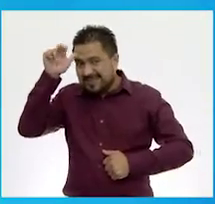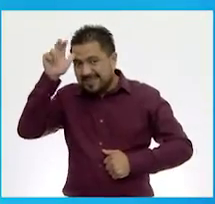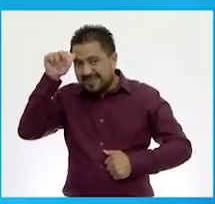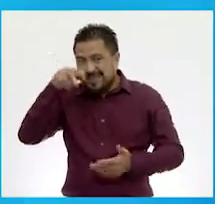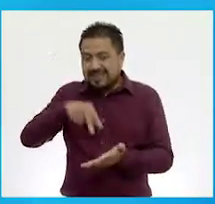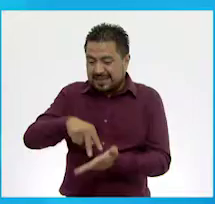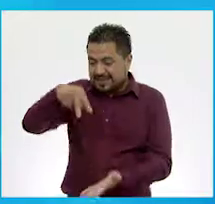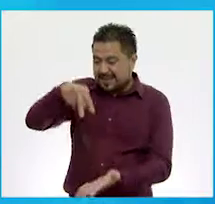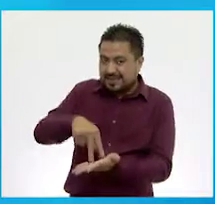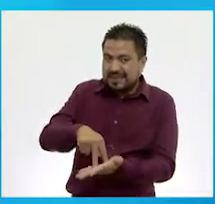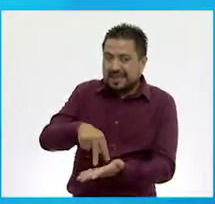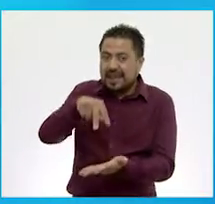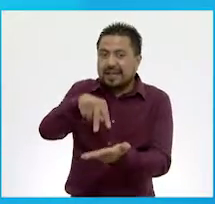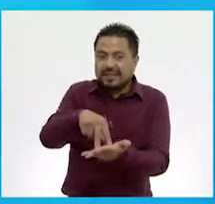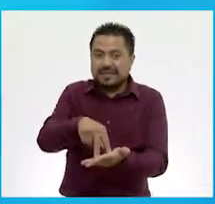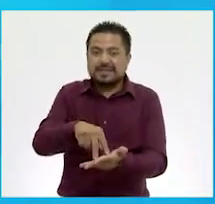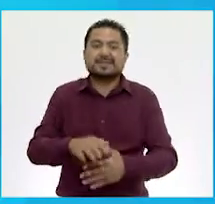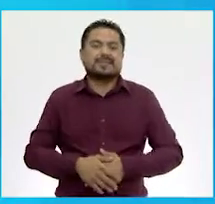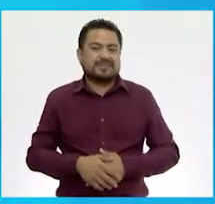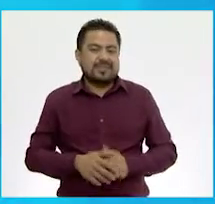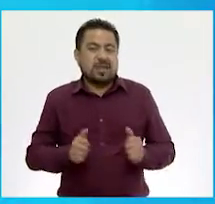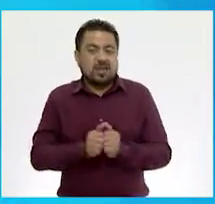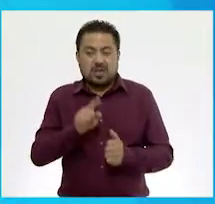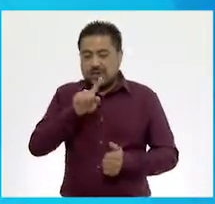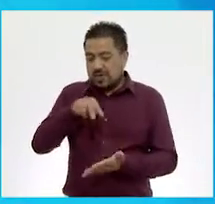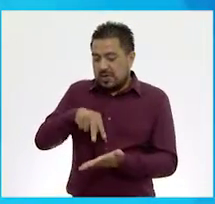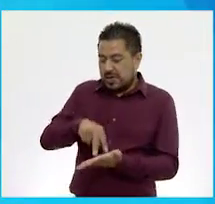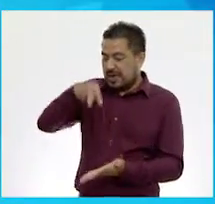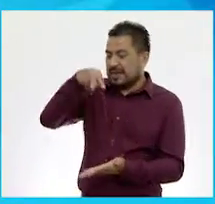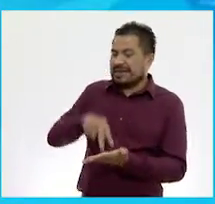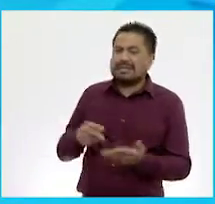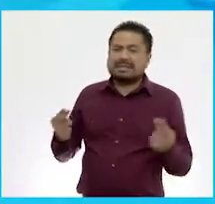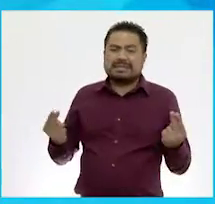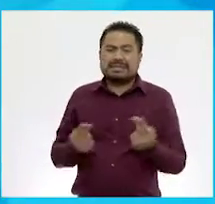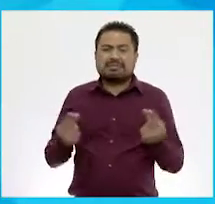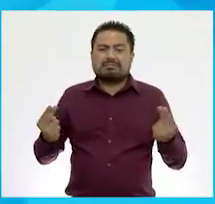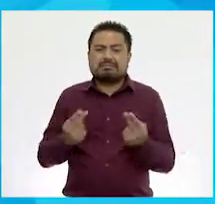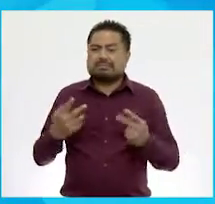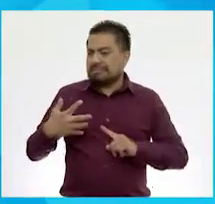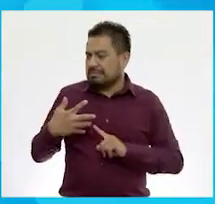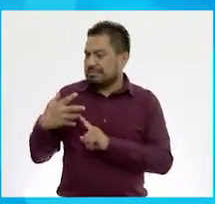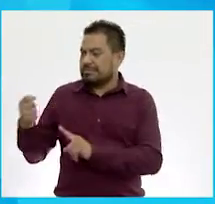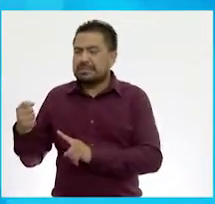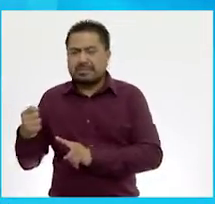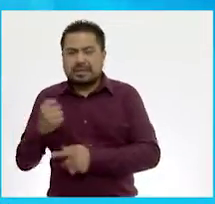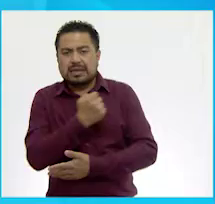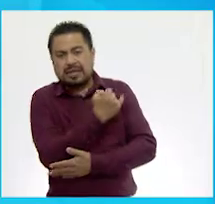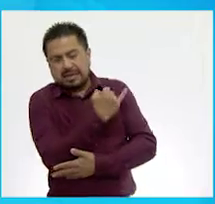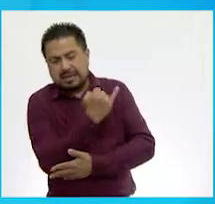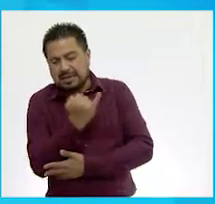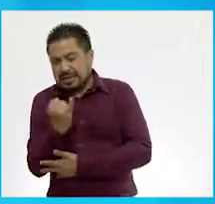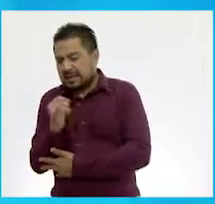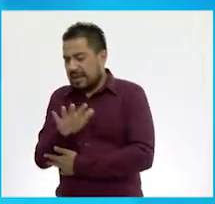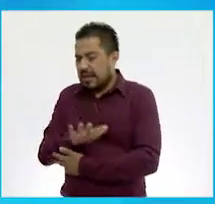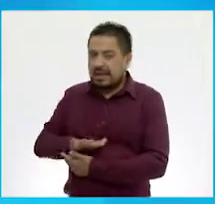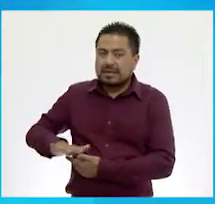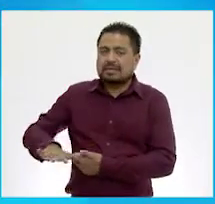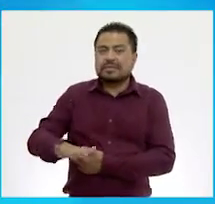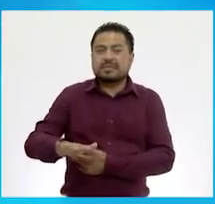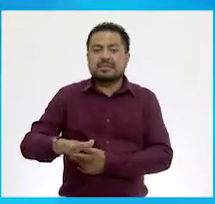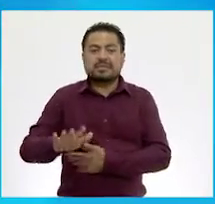Conejito saltarín, con un brinco necesito, me saques de este